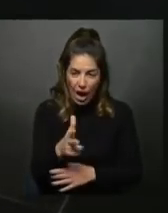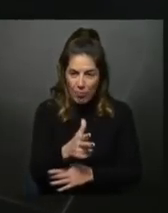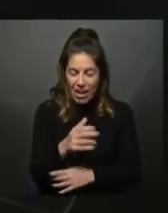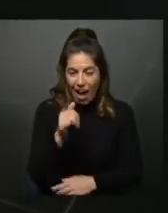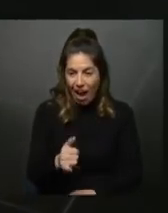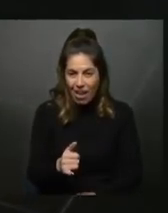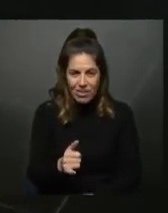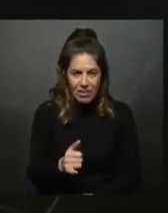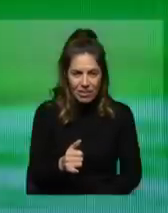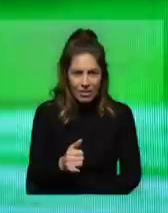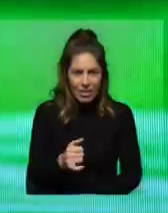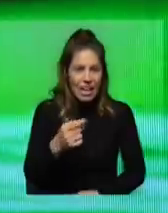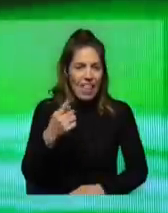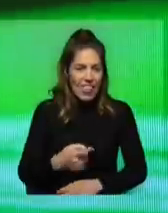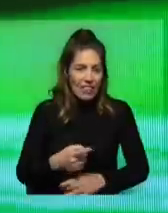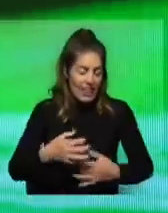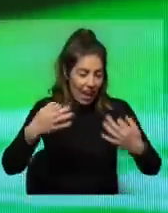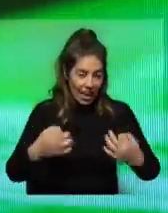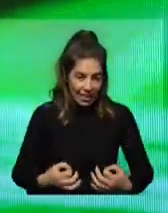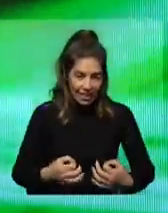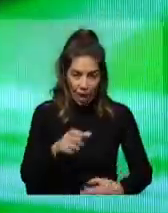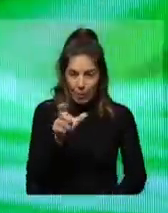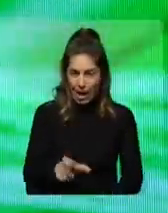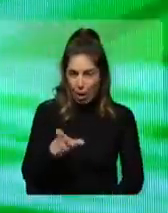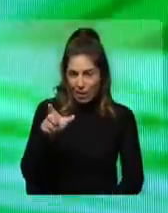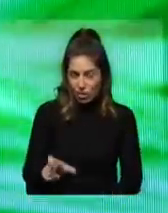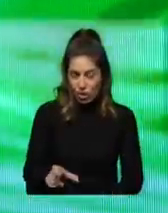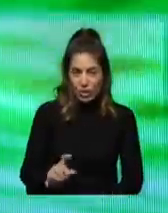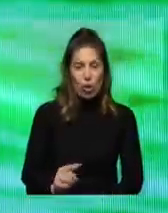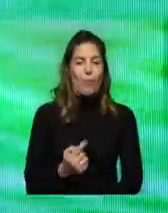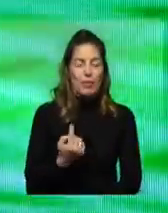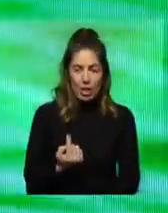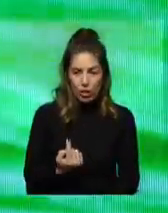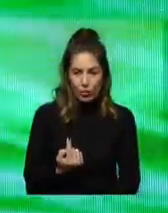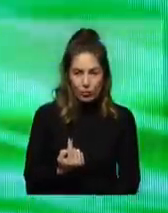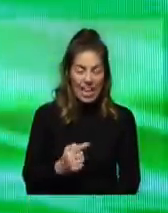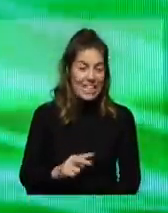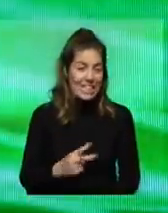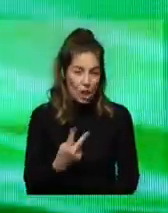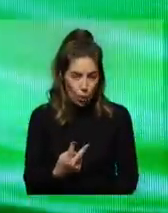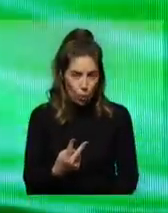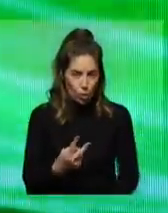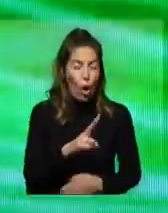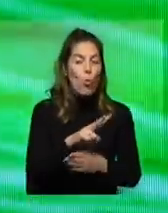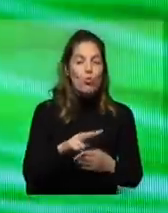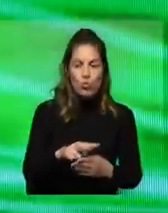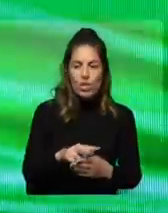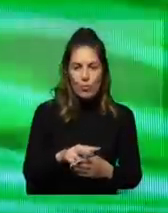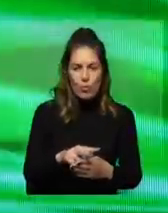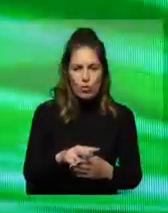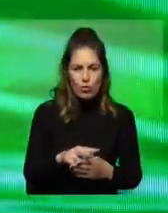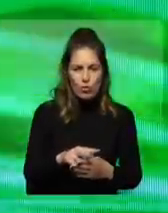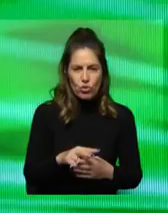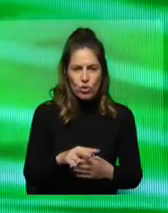que tener la de la debida garantía para el ciudadano primero y segundo utilicemos la